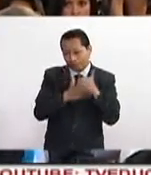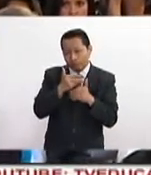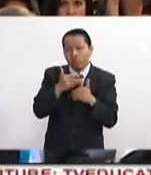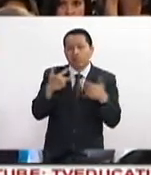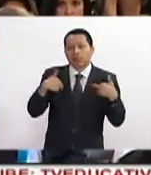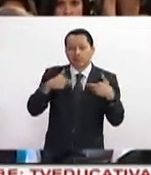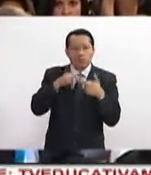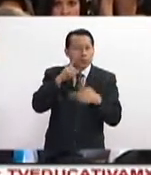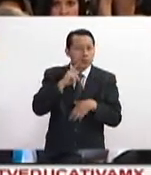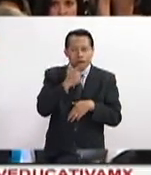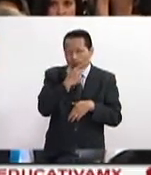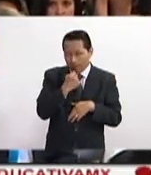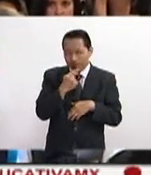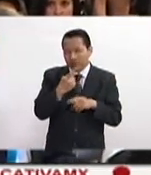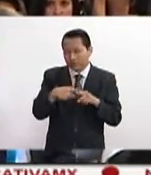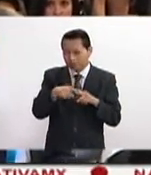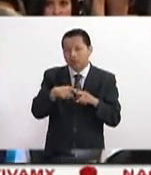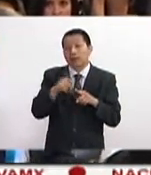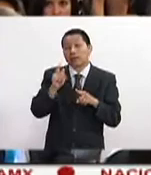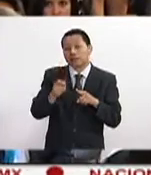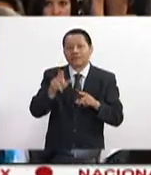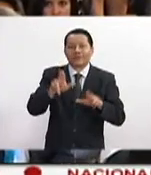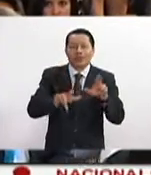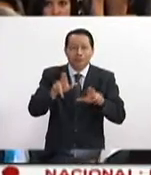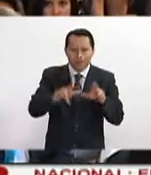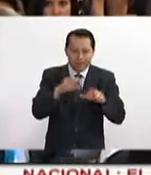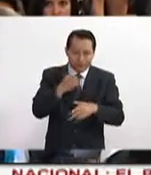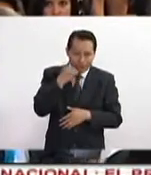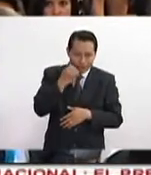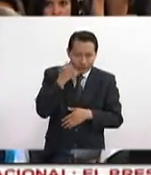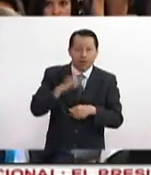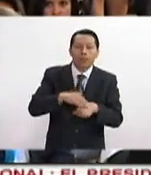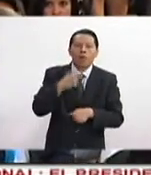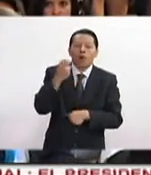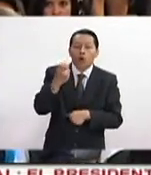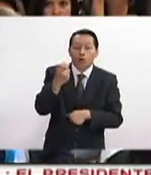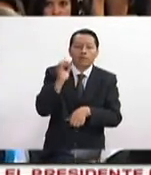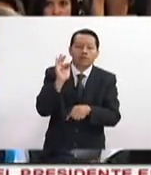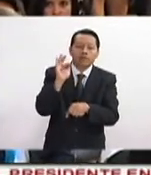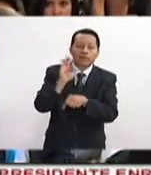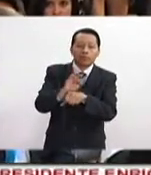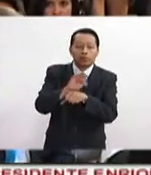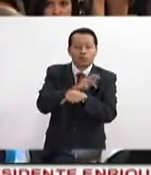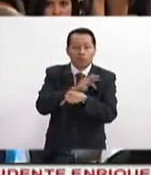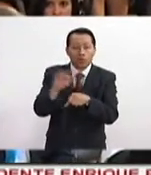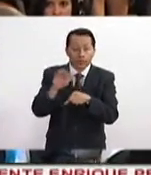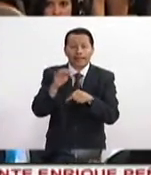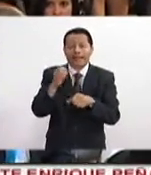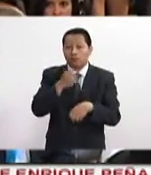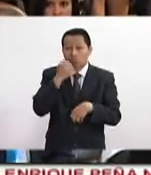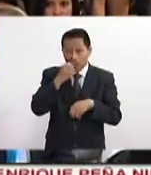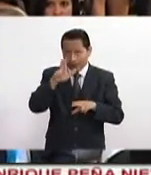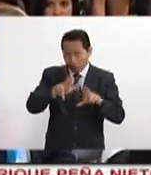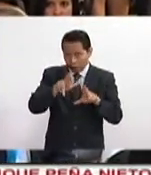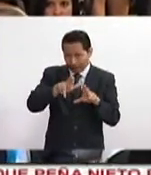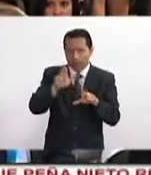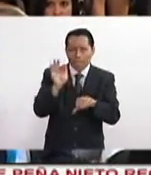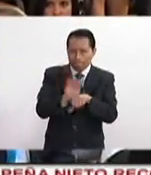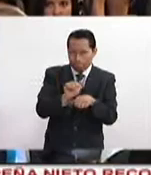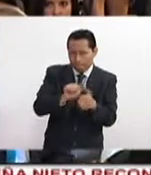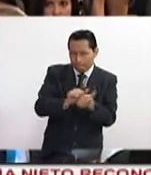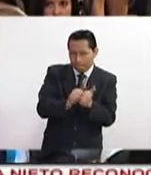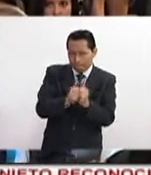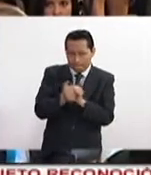depende de las escuelas normales. Y por eso, fortalecer y transformar a las escuelas normales es